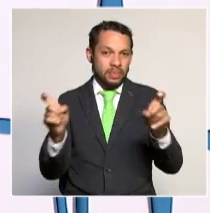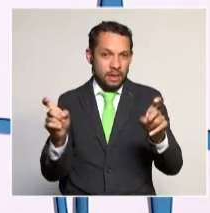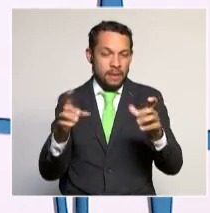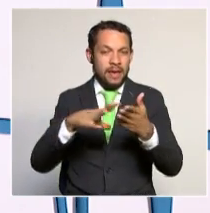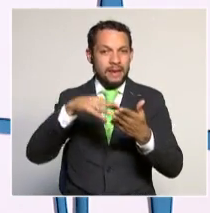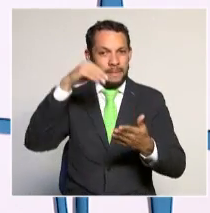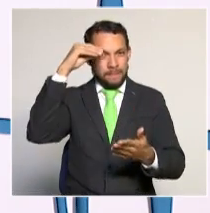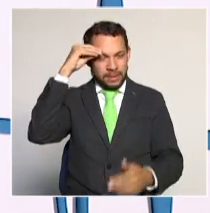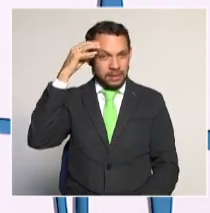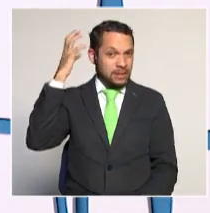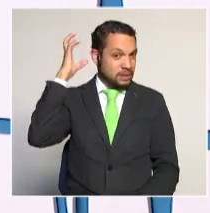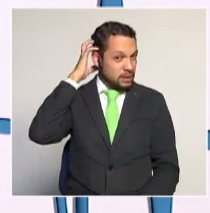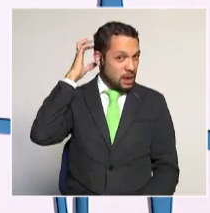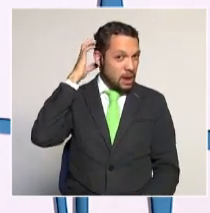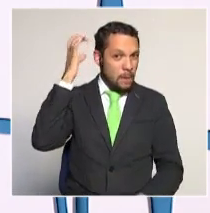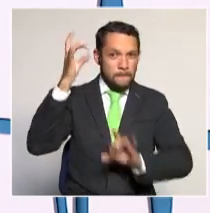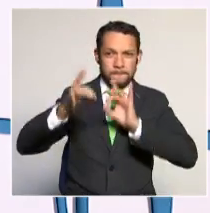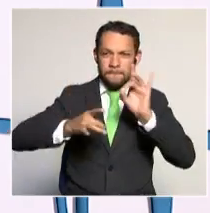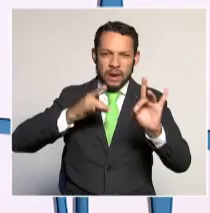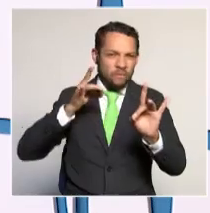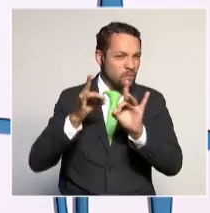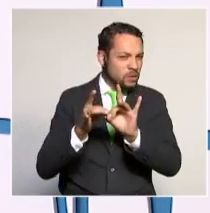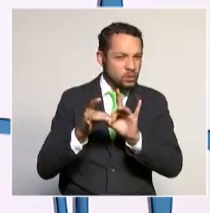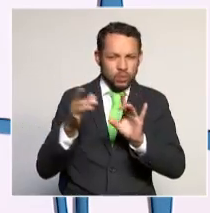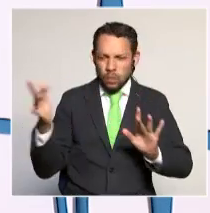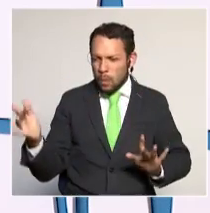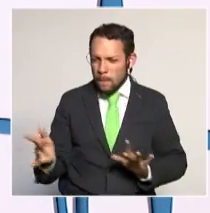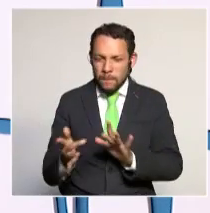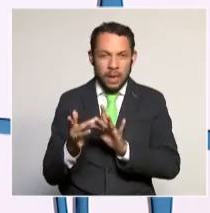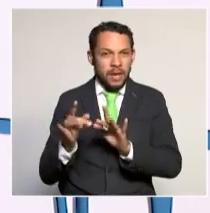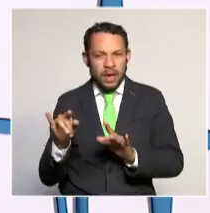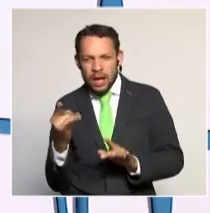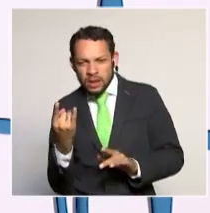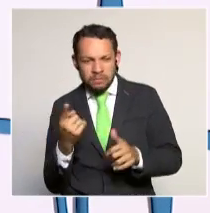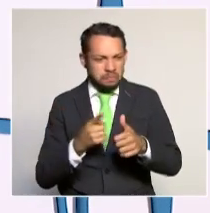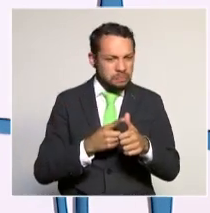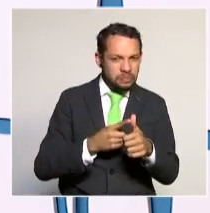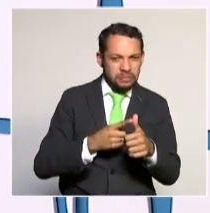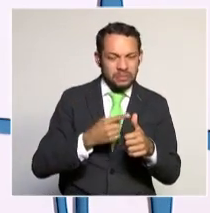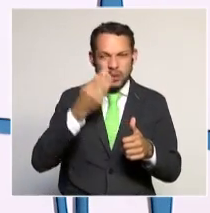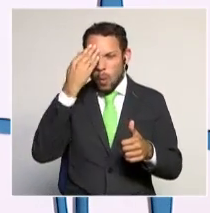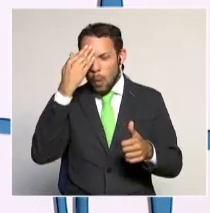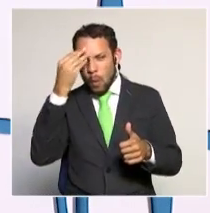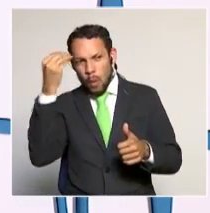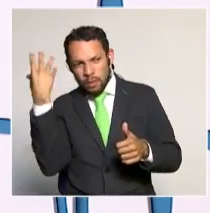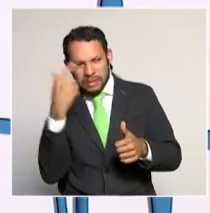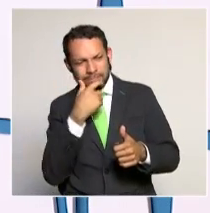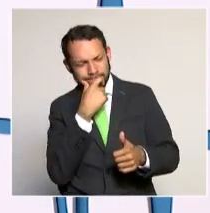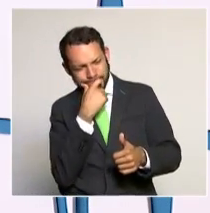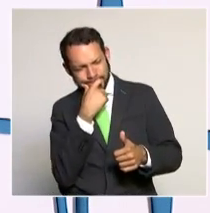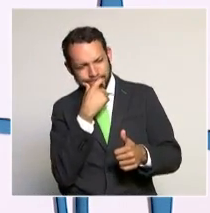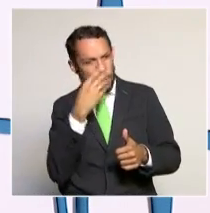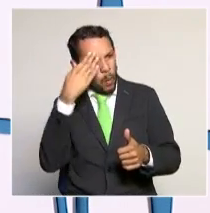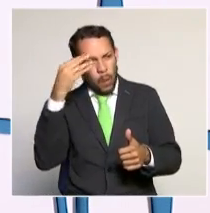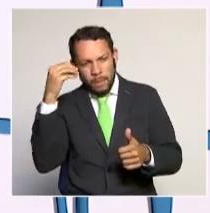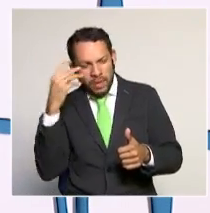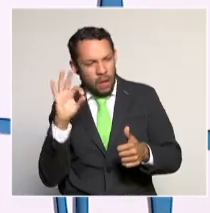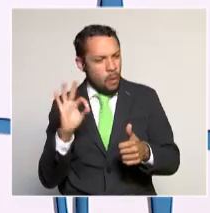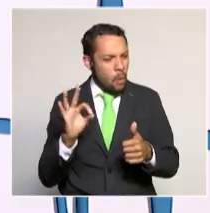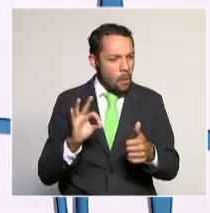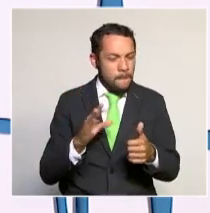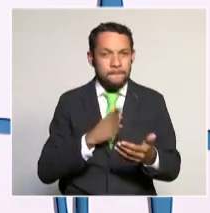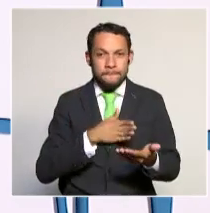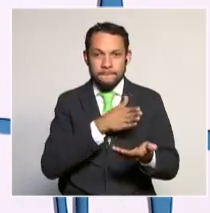todos ustedes, por lo menos ante cualquiera de esas manifestaciones clínicas que al inicio decíamos y repetiremos ahora,